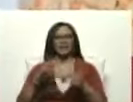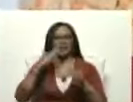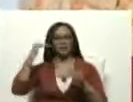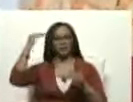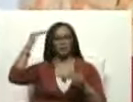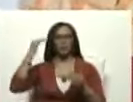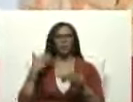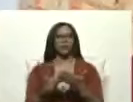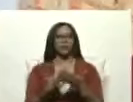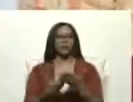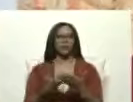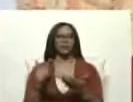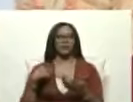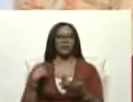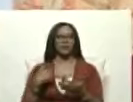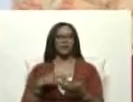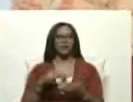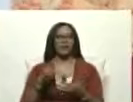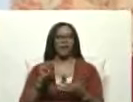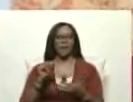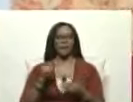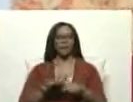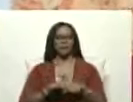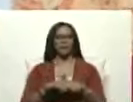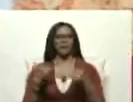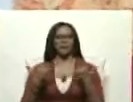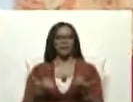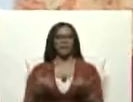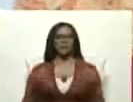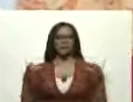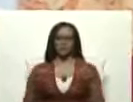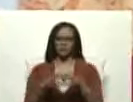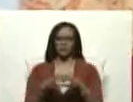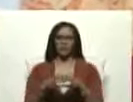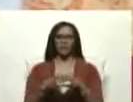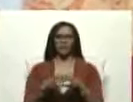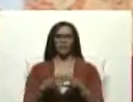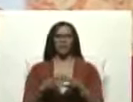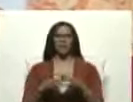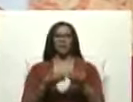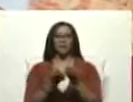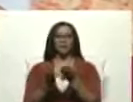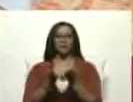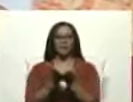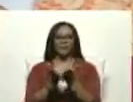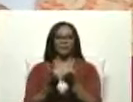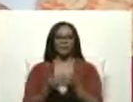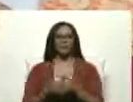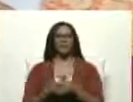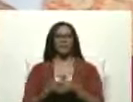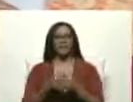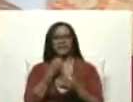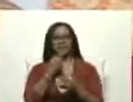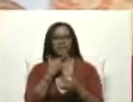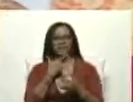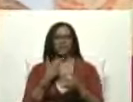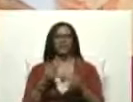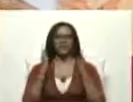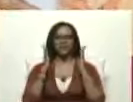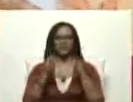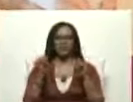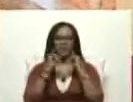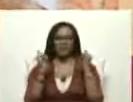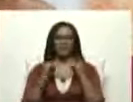una propuesta que tiene LAMAS desde hace algún tiempo ya, que se ha consolidado, que es un espacio bien lindo de atención, de felicidad y